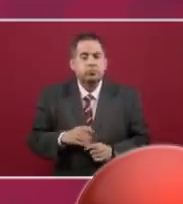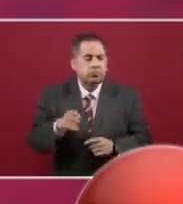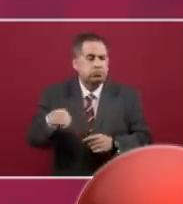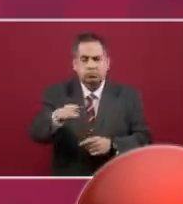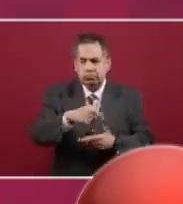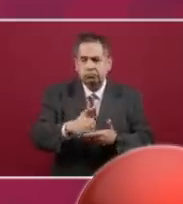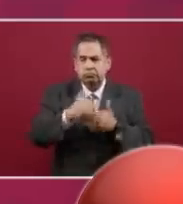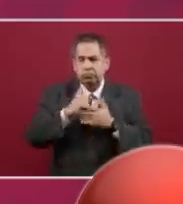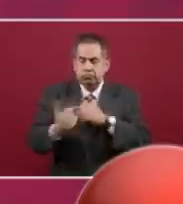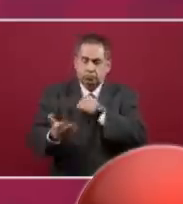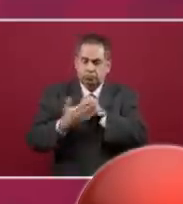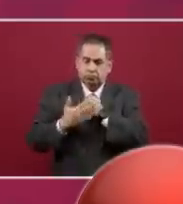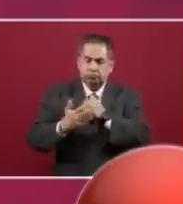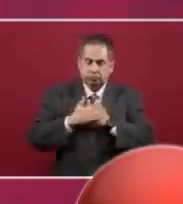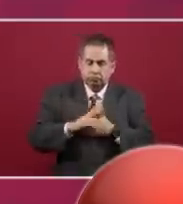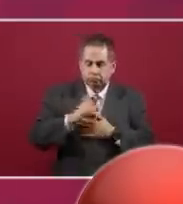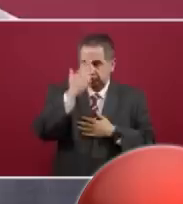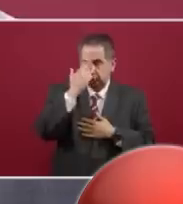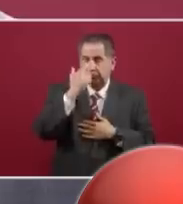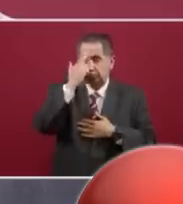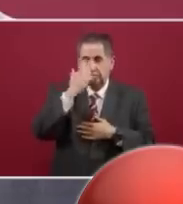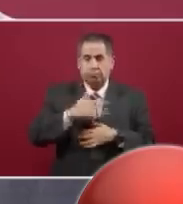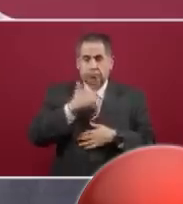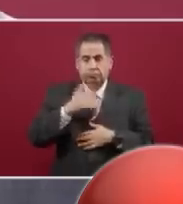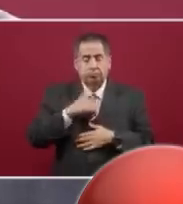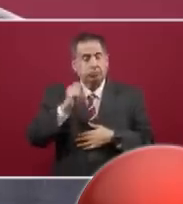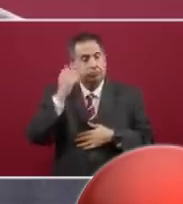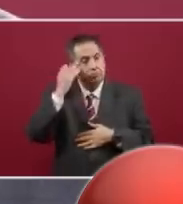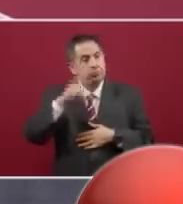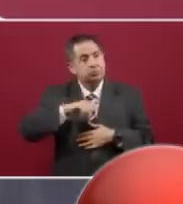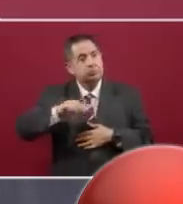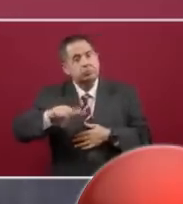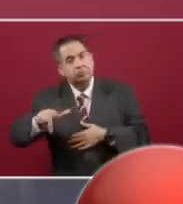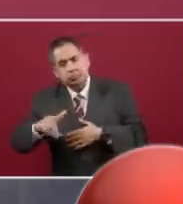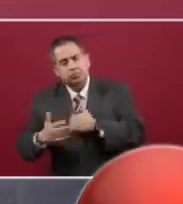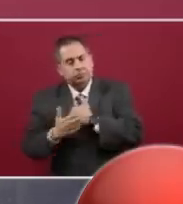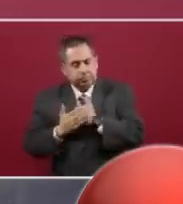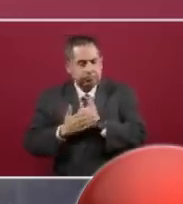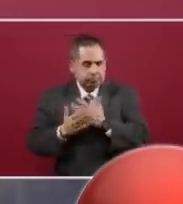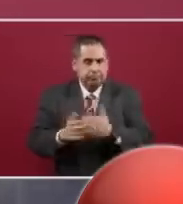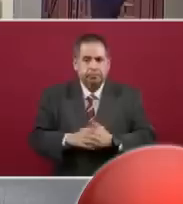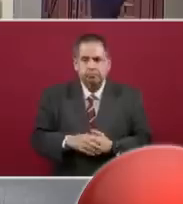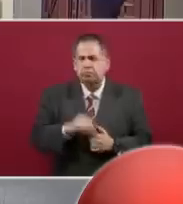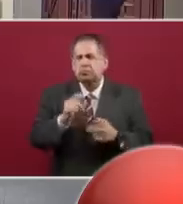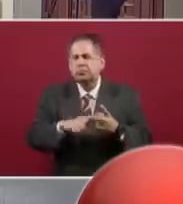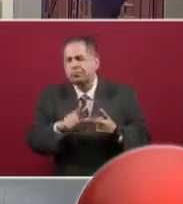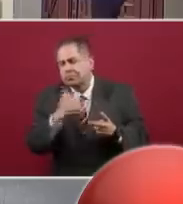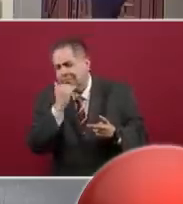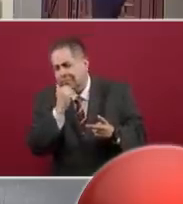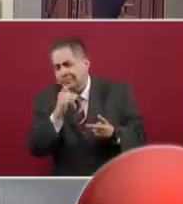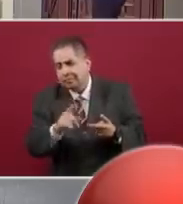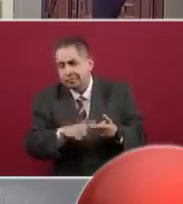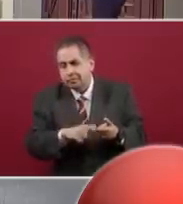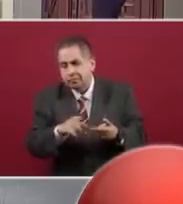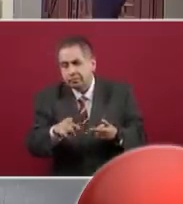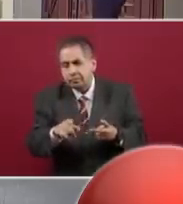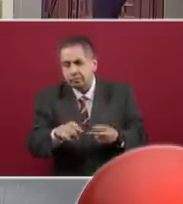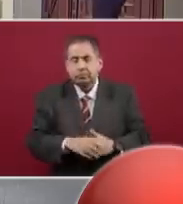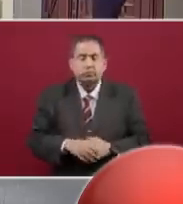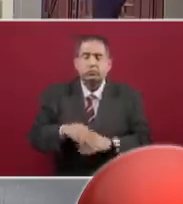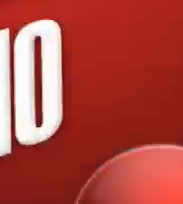ayudándome a recordar este asunto, que no se nos pase el tiempo. Y el otro asunto que tratas es... Esas